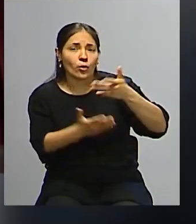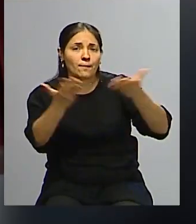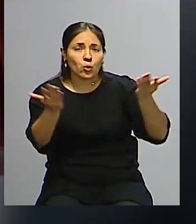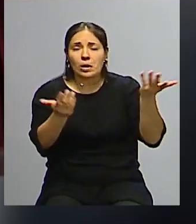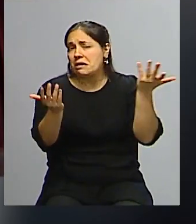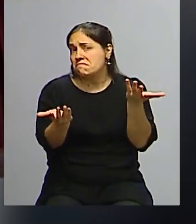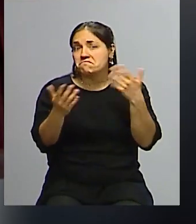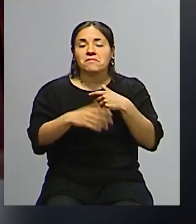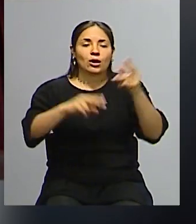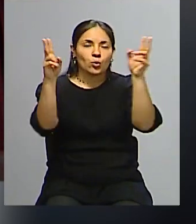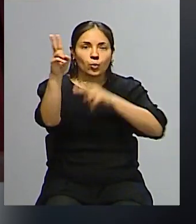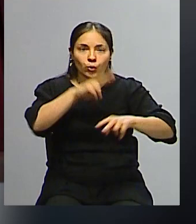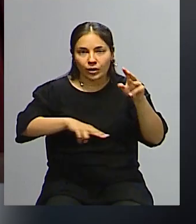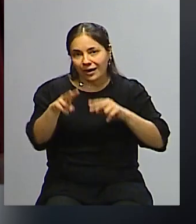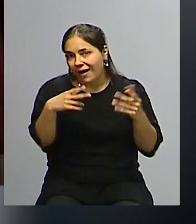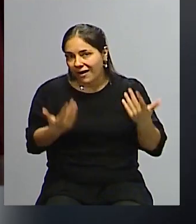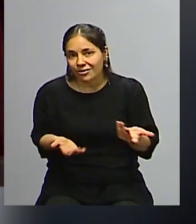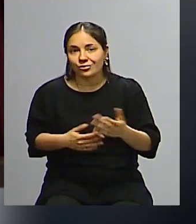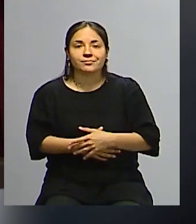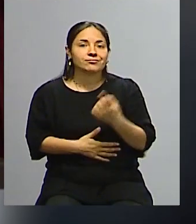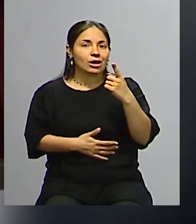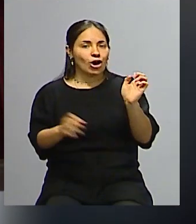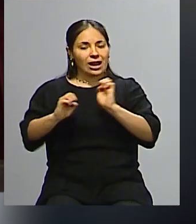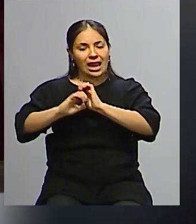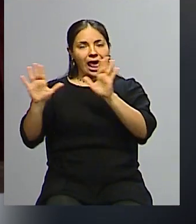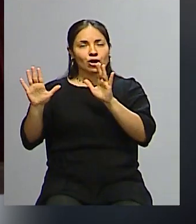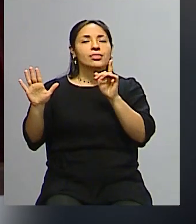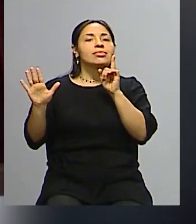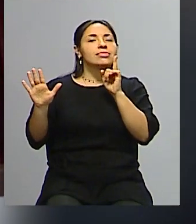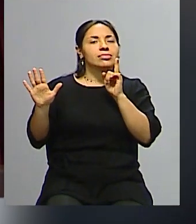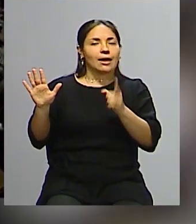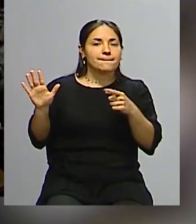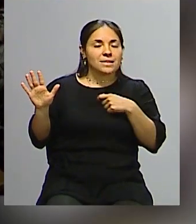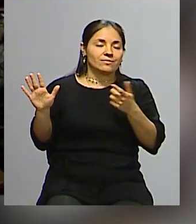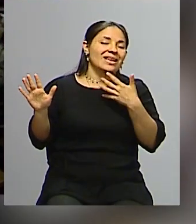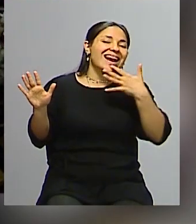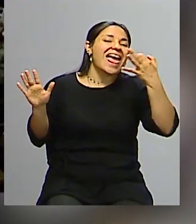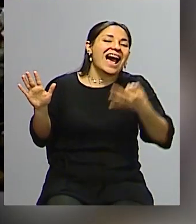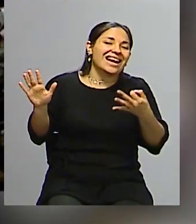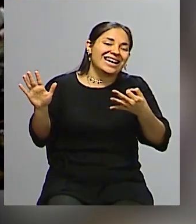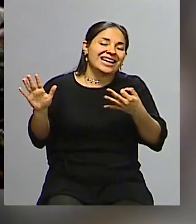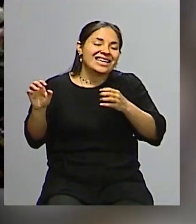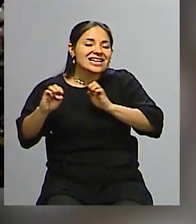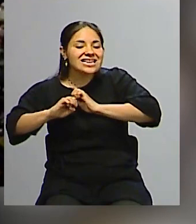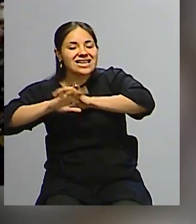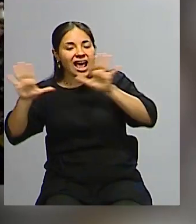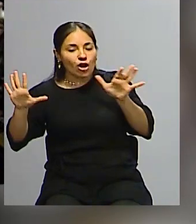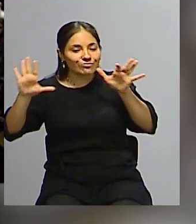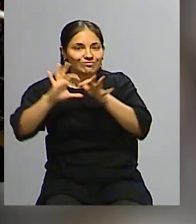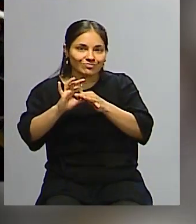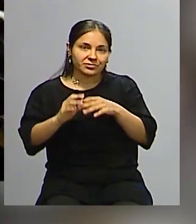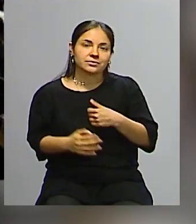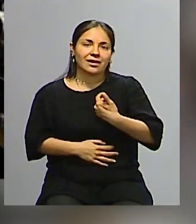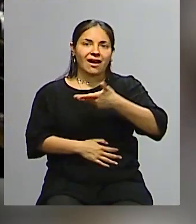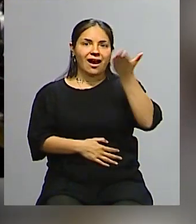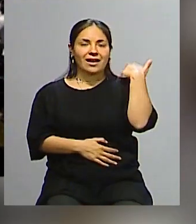lo vamos a encontrar. Pero en realidad, la transparencia tiene que ir unida a la claridad. Me decía un legislador que falleció ya, un